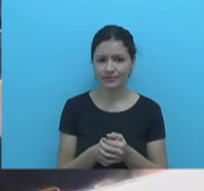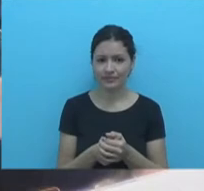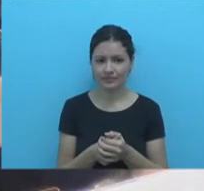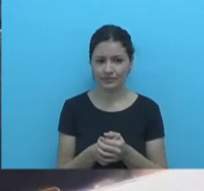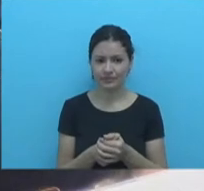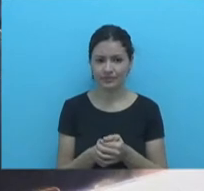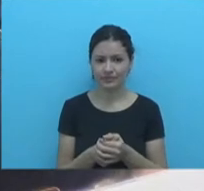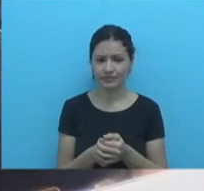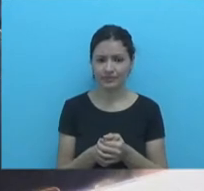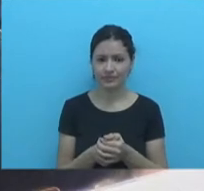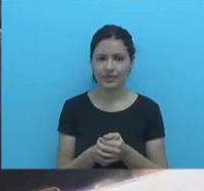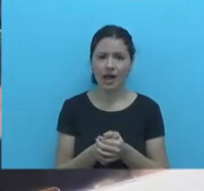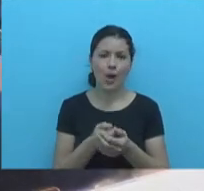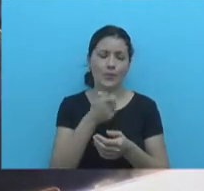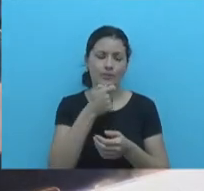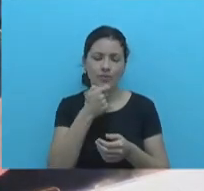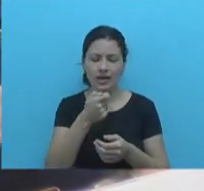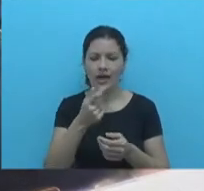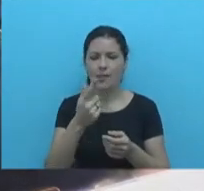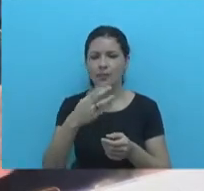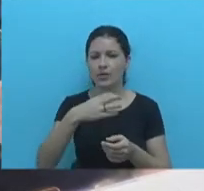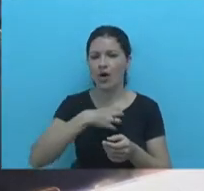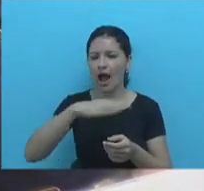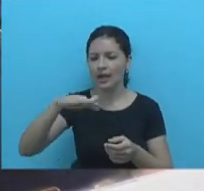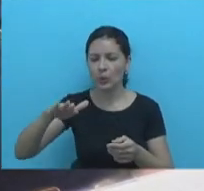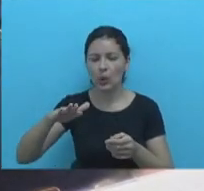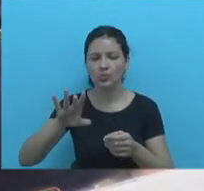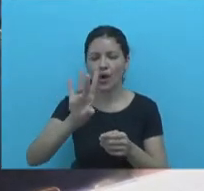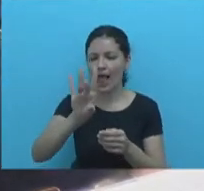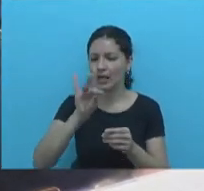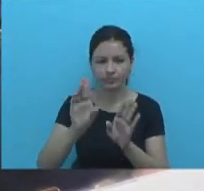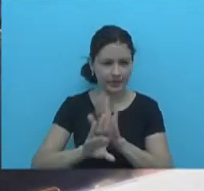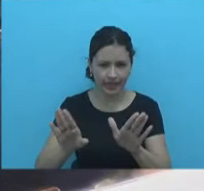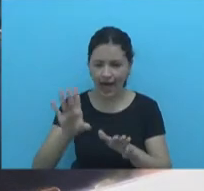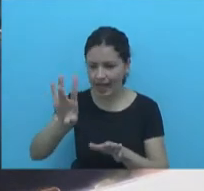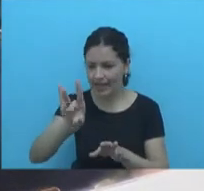su facultad, porque va a tener cosas que estudiar para ingresar o puede adelantar las cosas